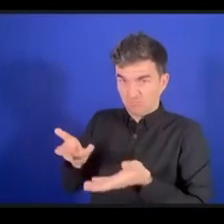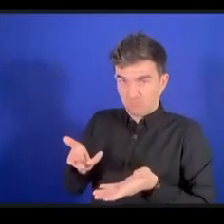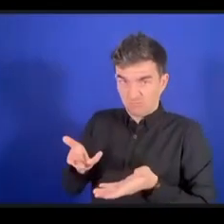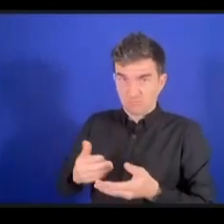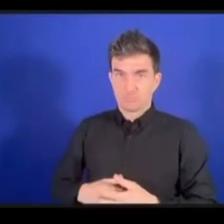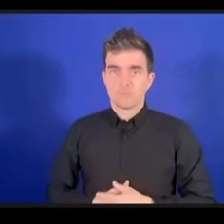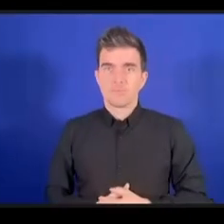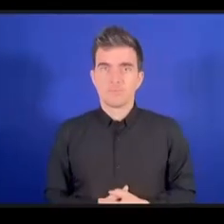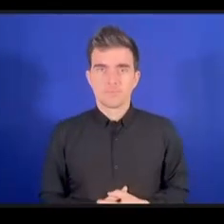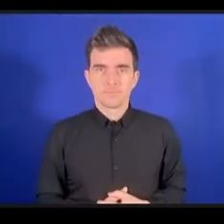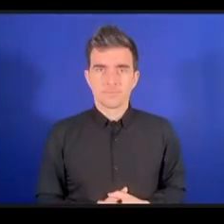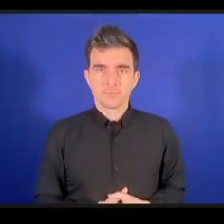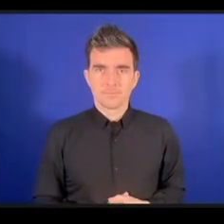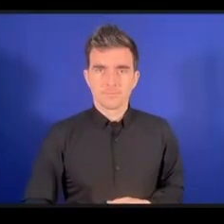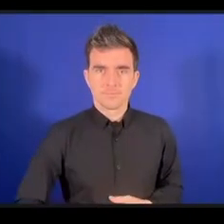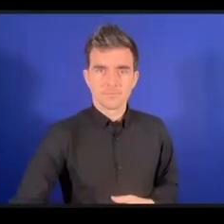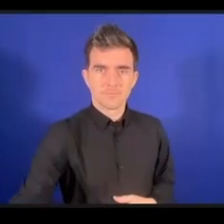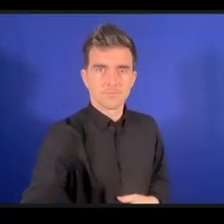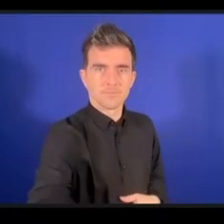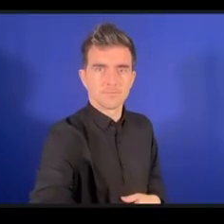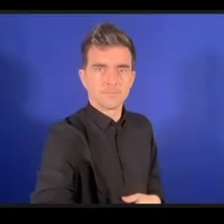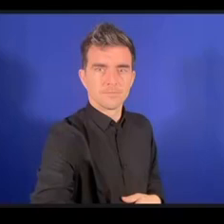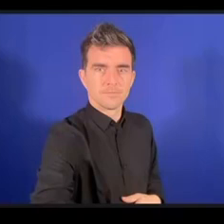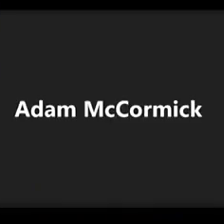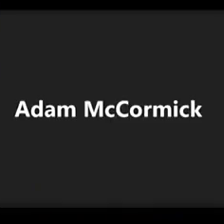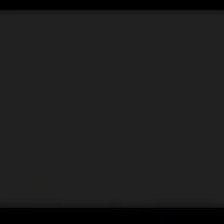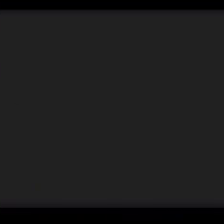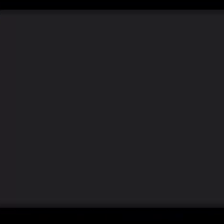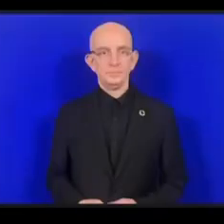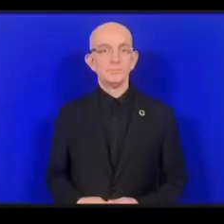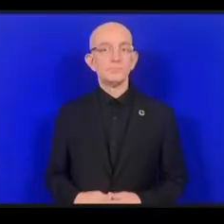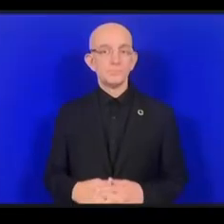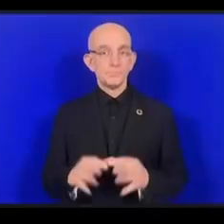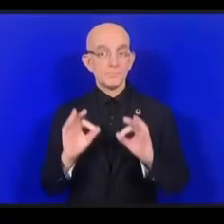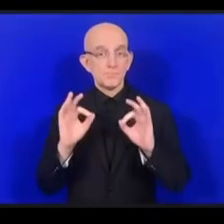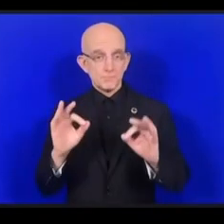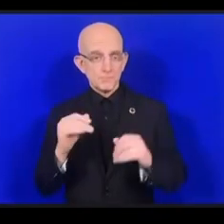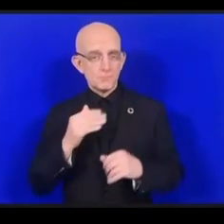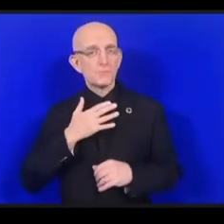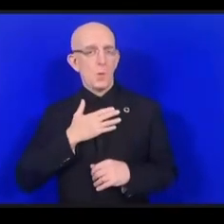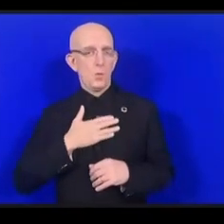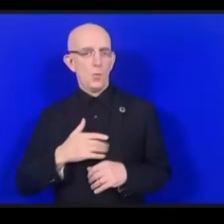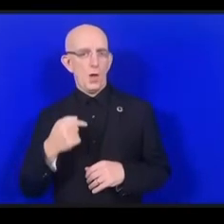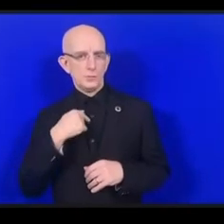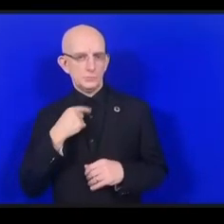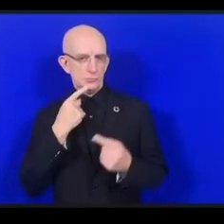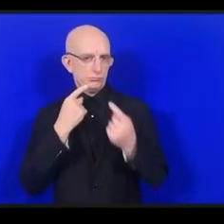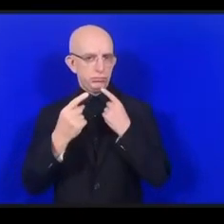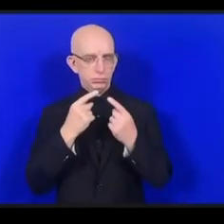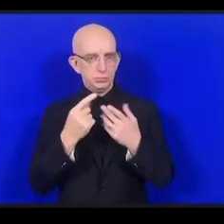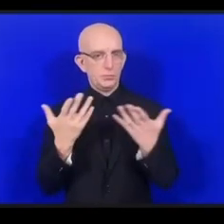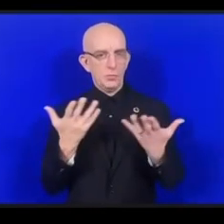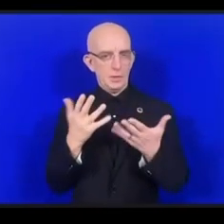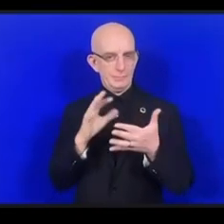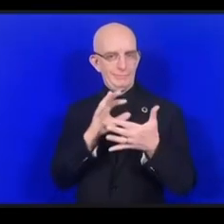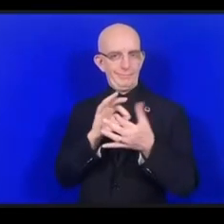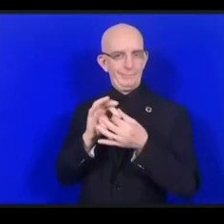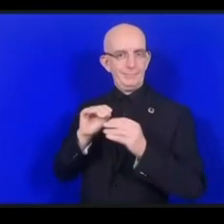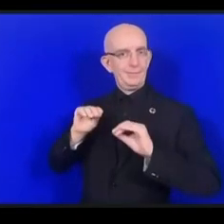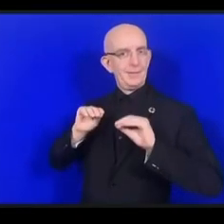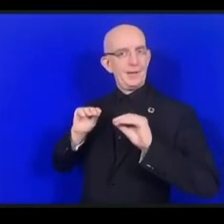si yo quería hablar de esto desde la perspectiva pues pedagógica estamos hablando estamos trabajando con